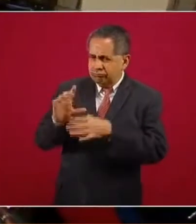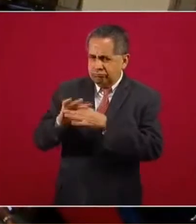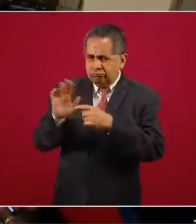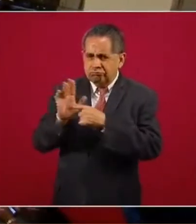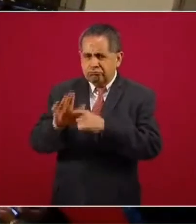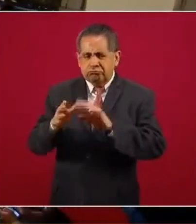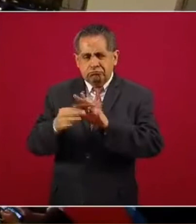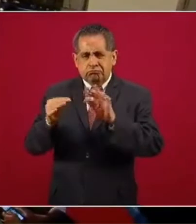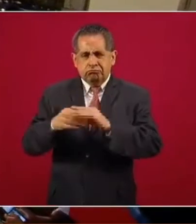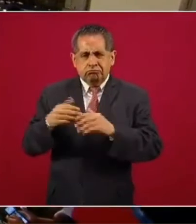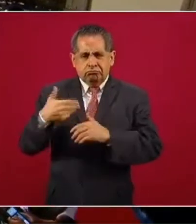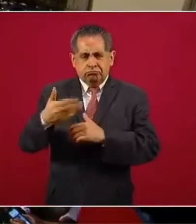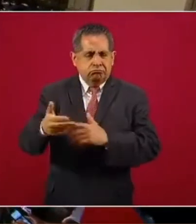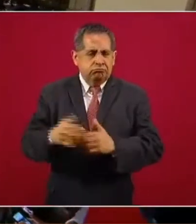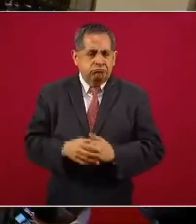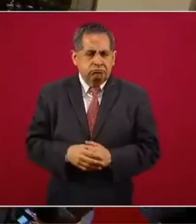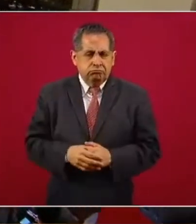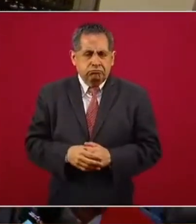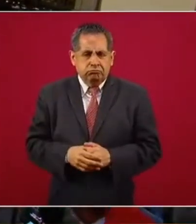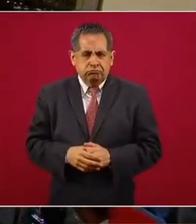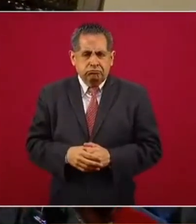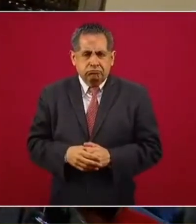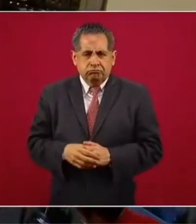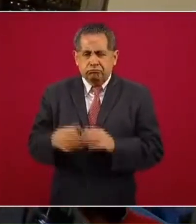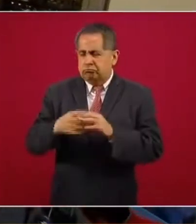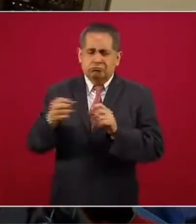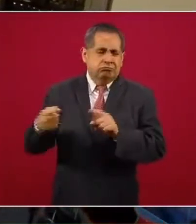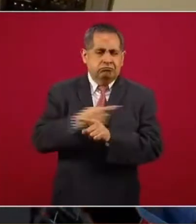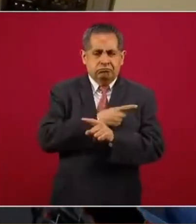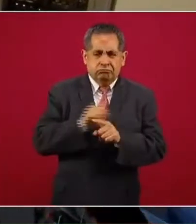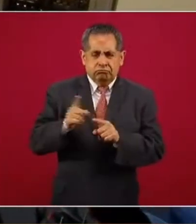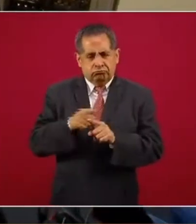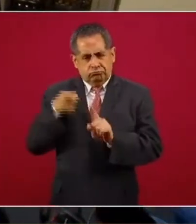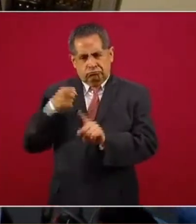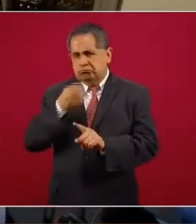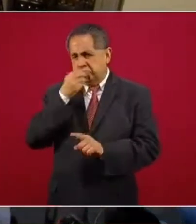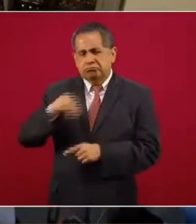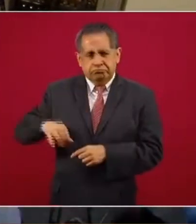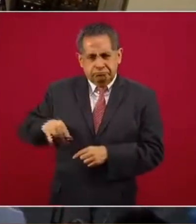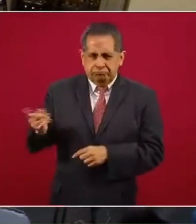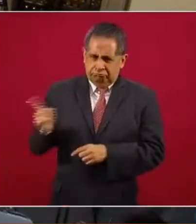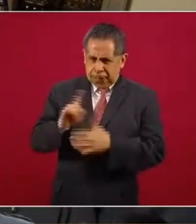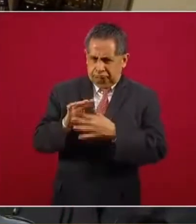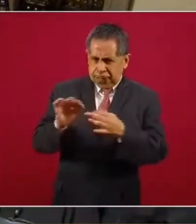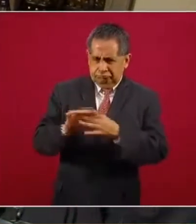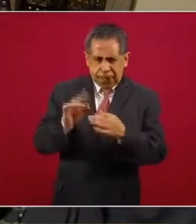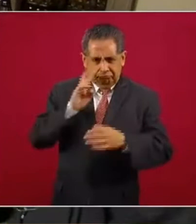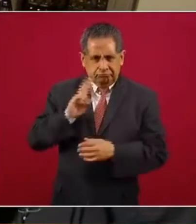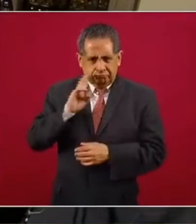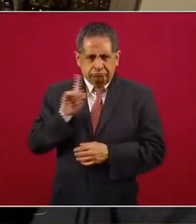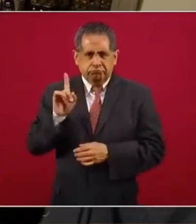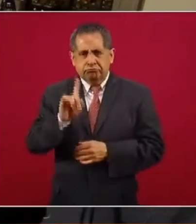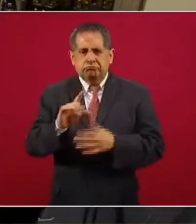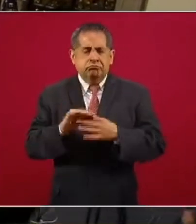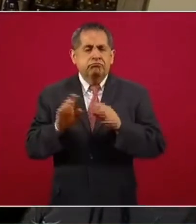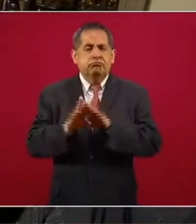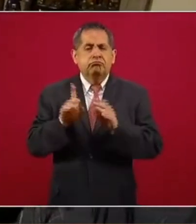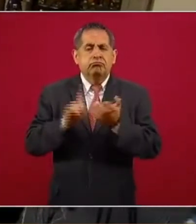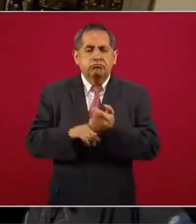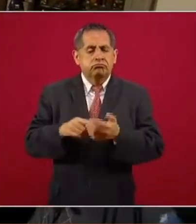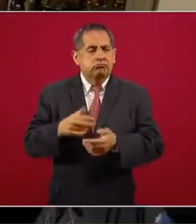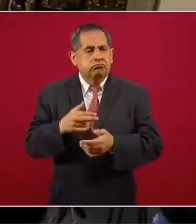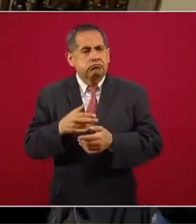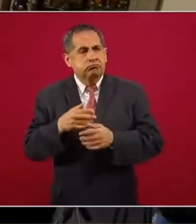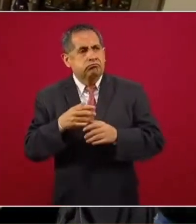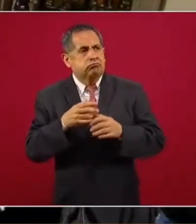platicara sobre eso. A ver, no nos vamos a desviar mucho, pero es interesante el tema, o sea, de cómo se